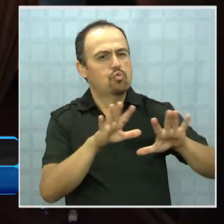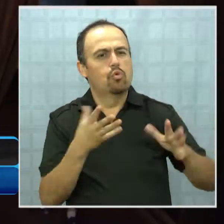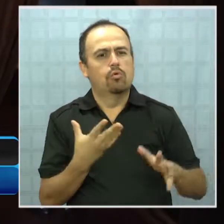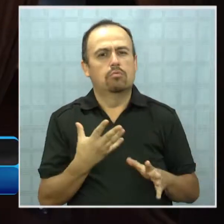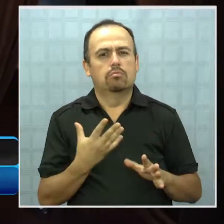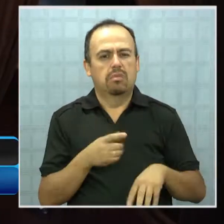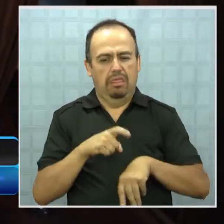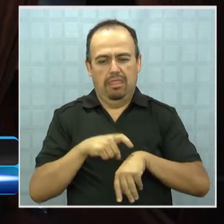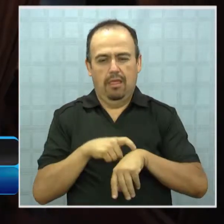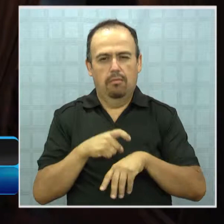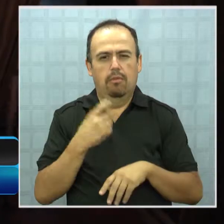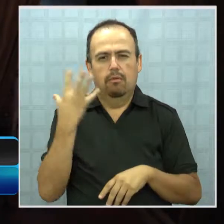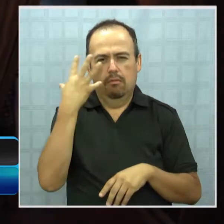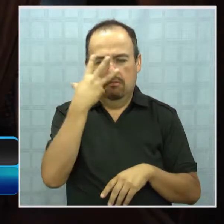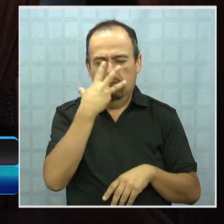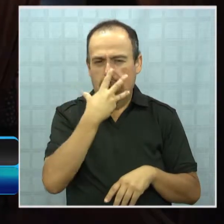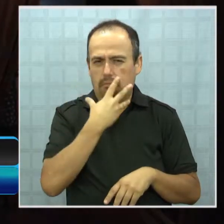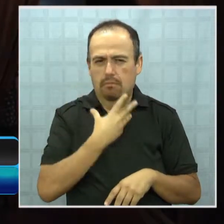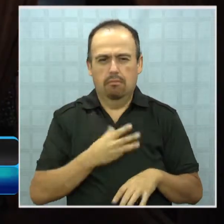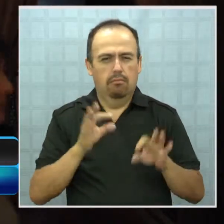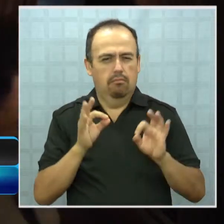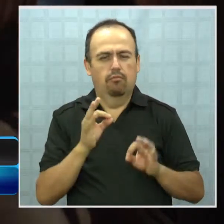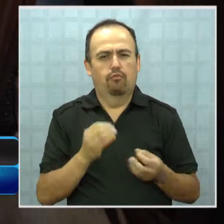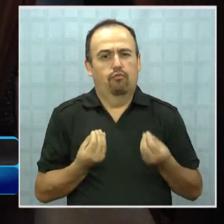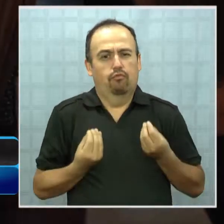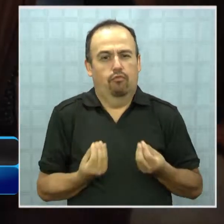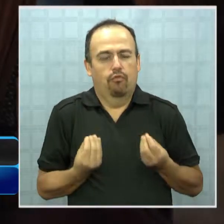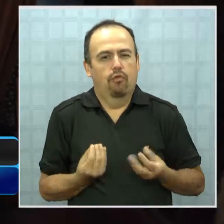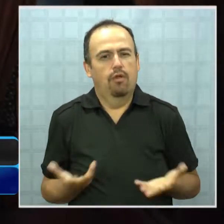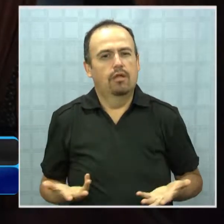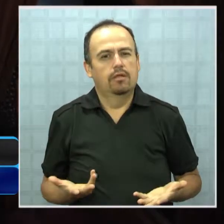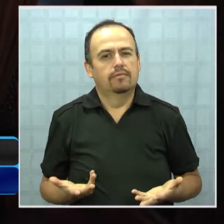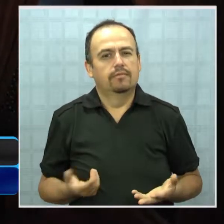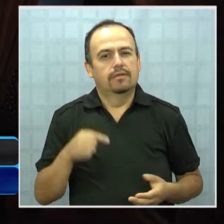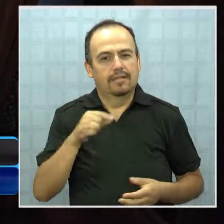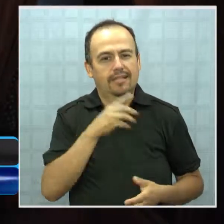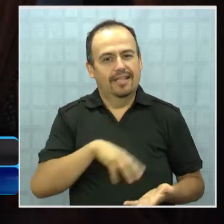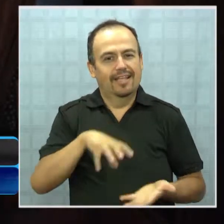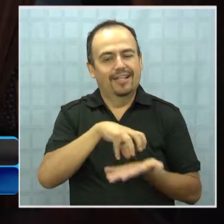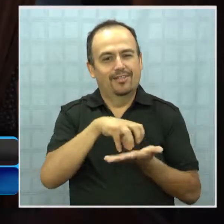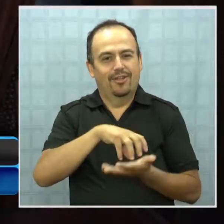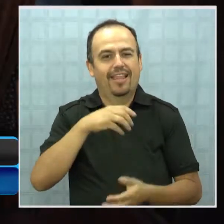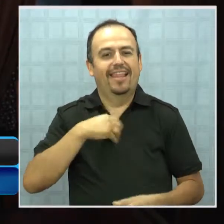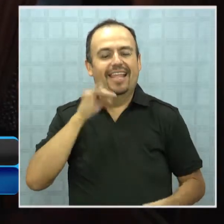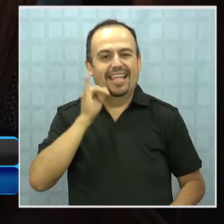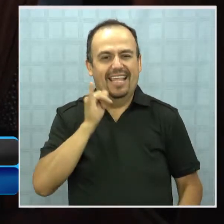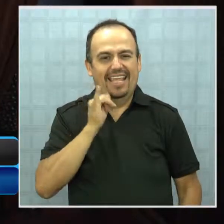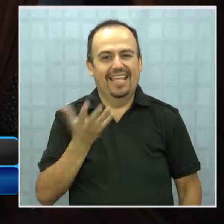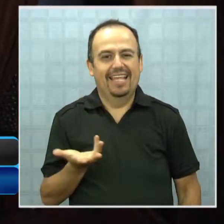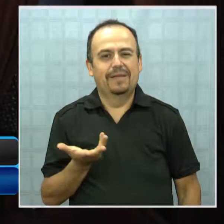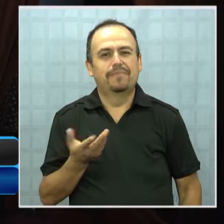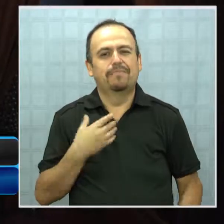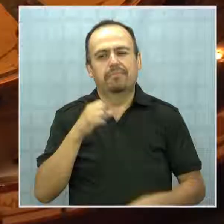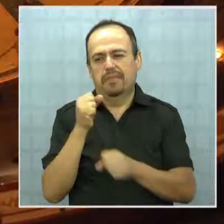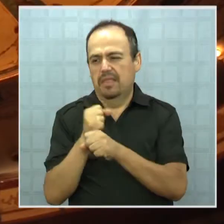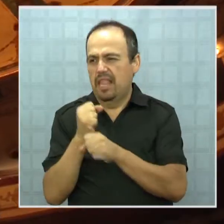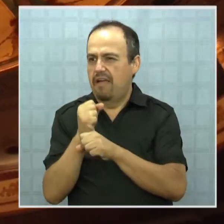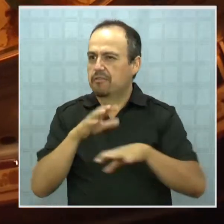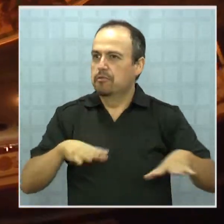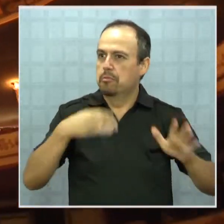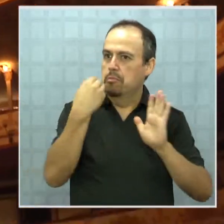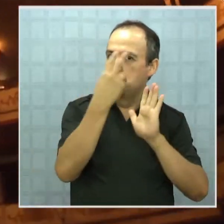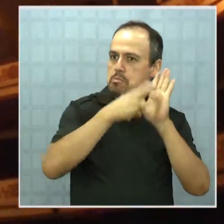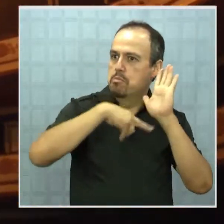época y una ideal guía y fin una valentía de esta zona tanto en lo laboral como el artístico